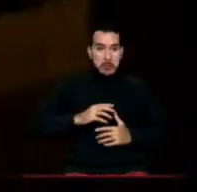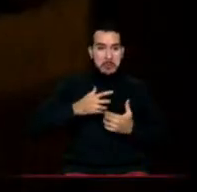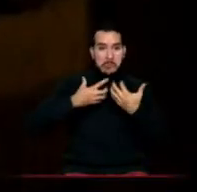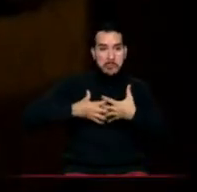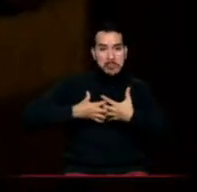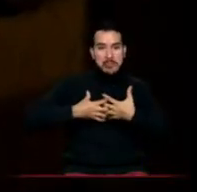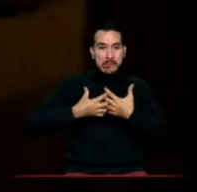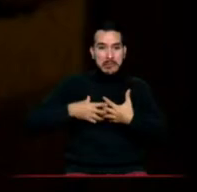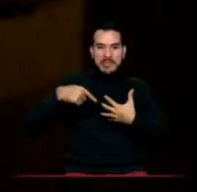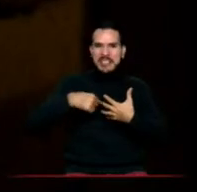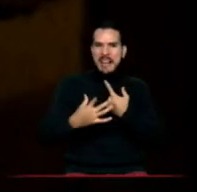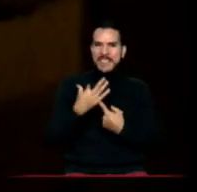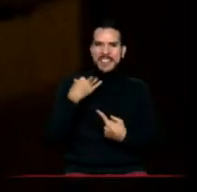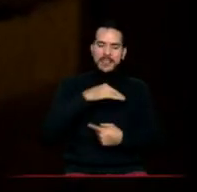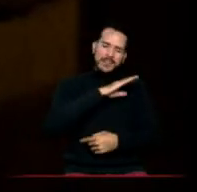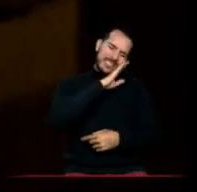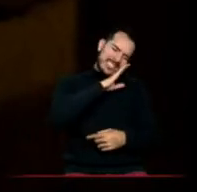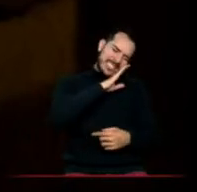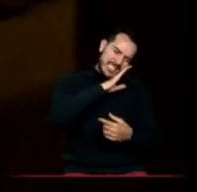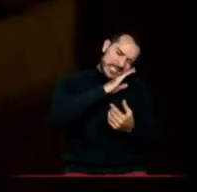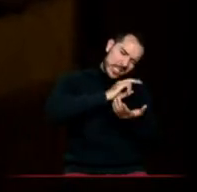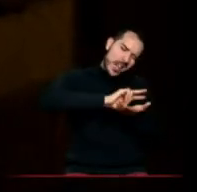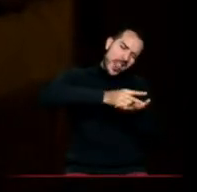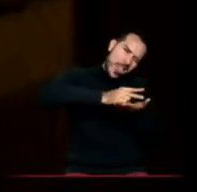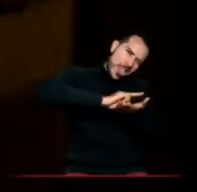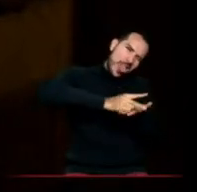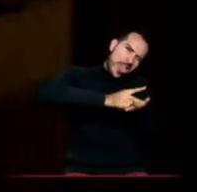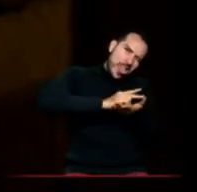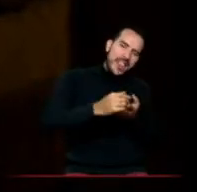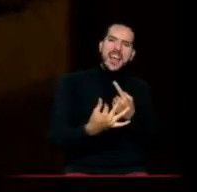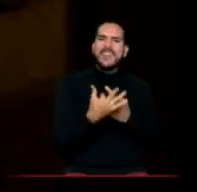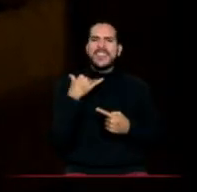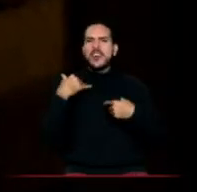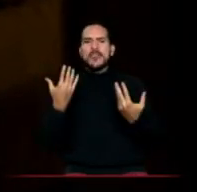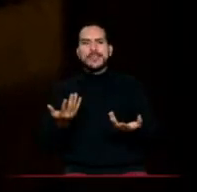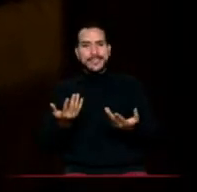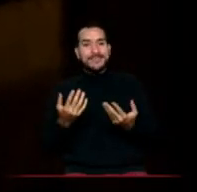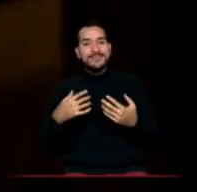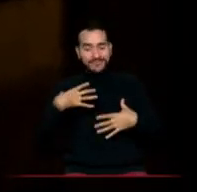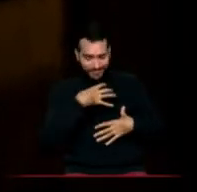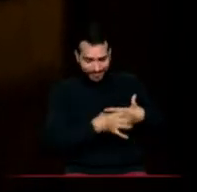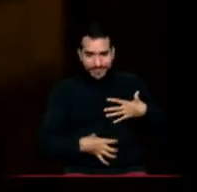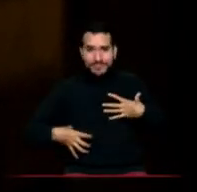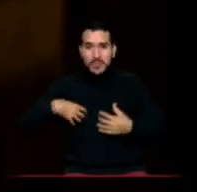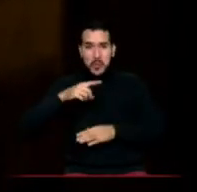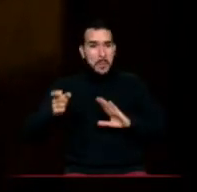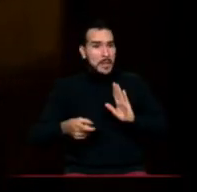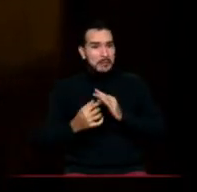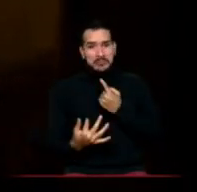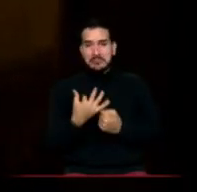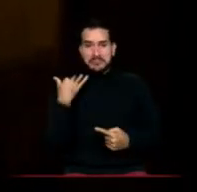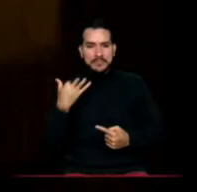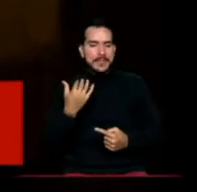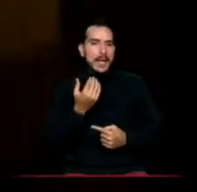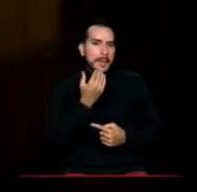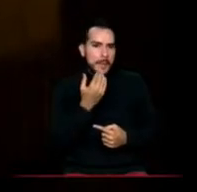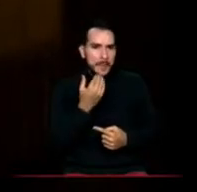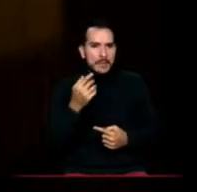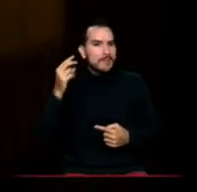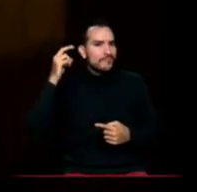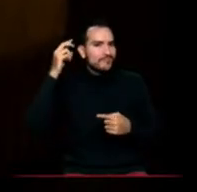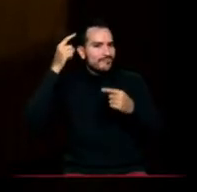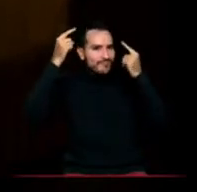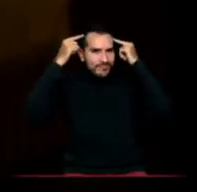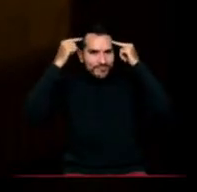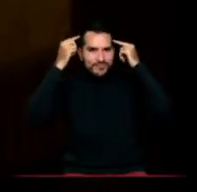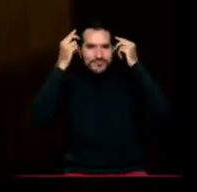crónica. Afecta realmente todos nuestros sistemas y todo nuestro organismo. Se ve comprometido, afectando alteraciones cognitivas,